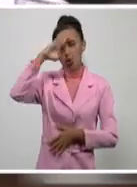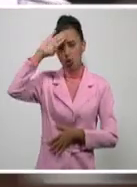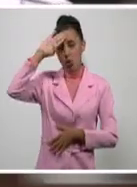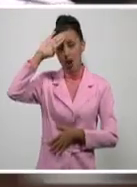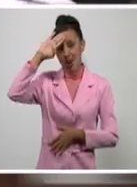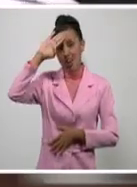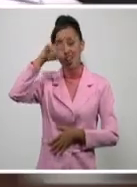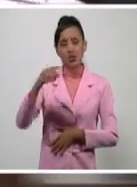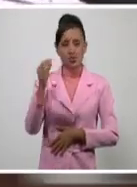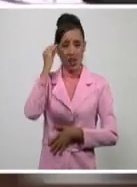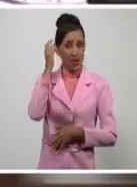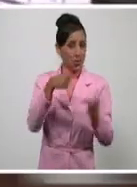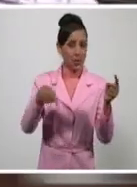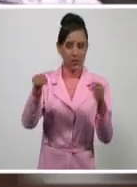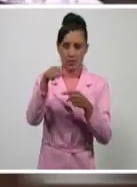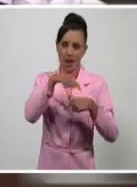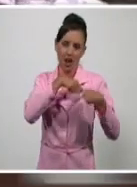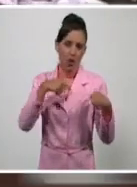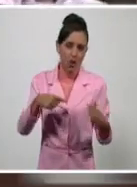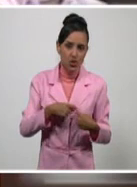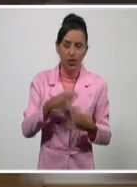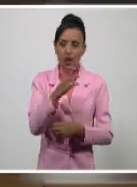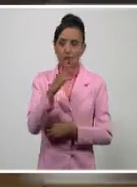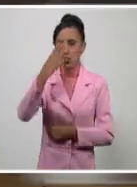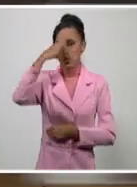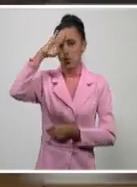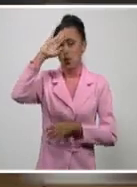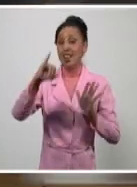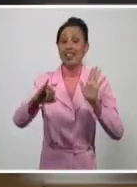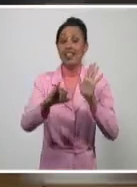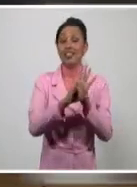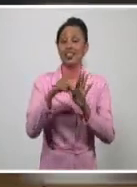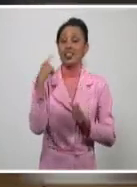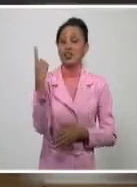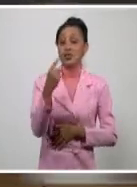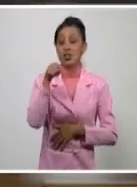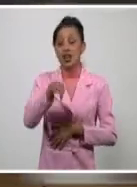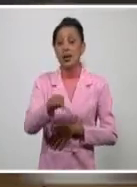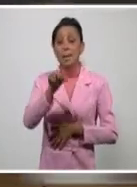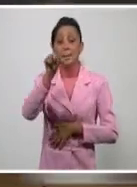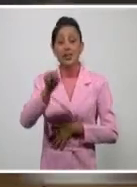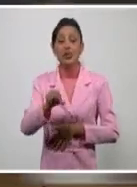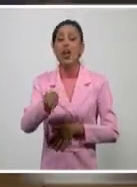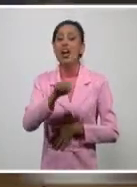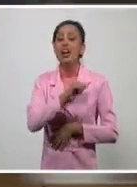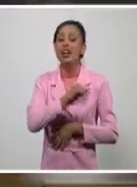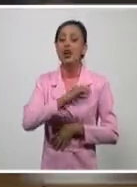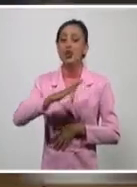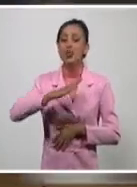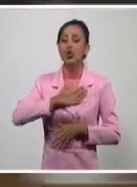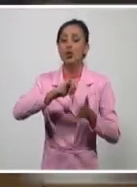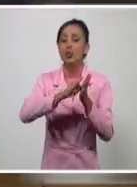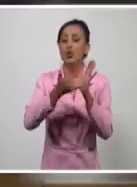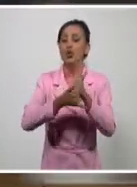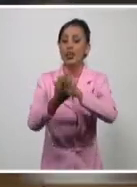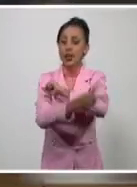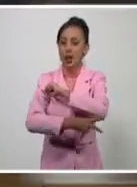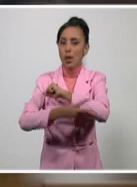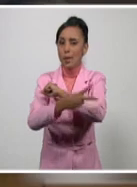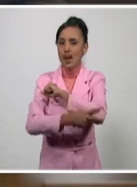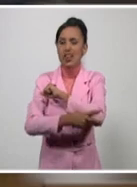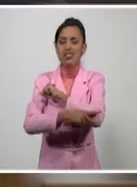de la revolución cubana, a la identidad nacional. Hay un enjambre anexionista queriendo que nuestro proyecto de país se venga